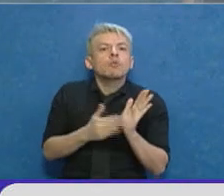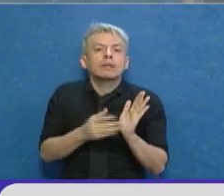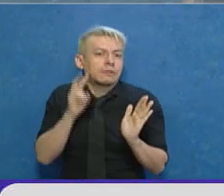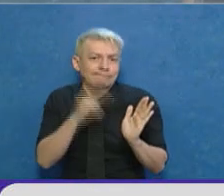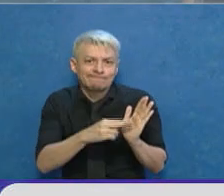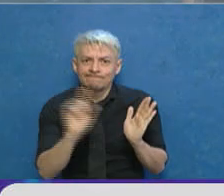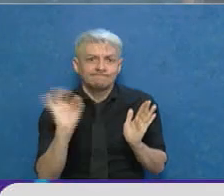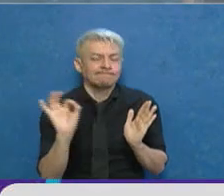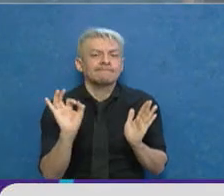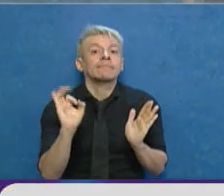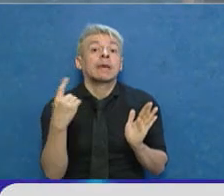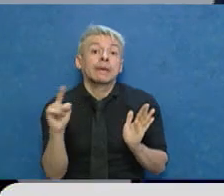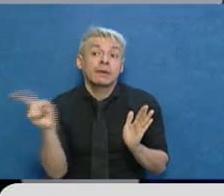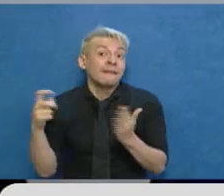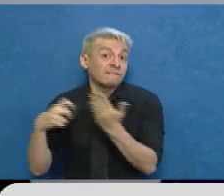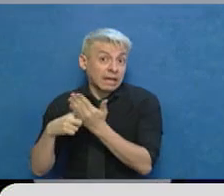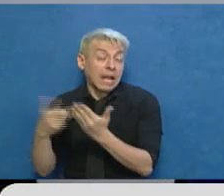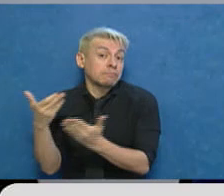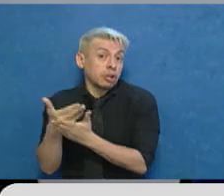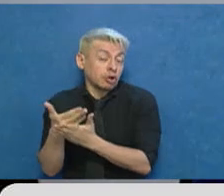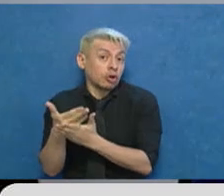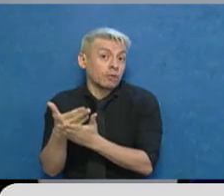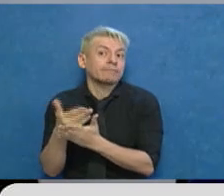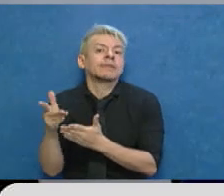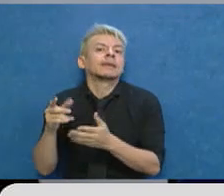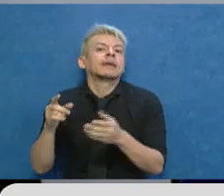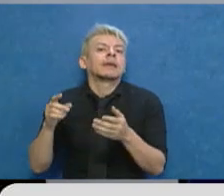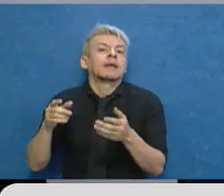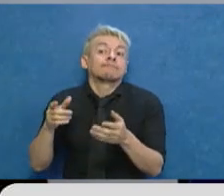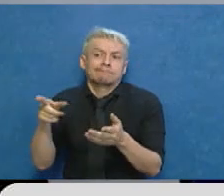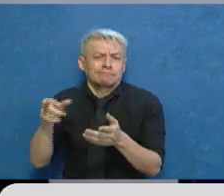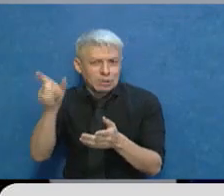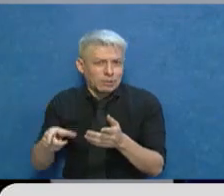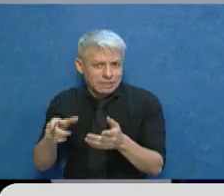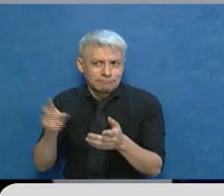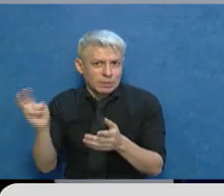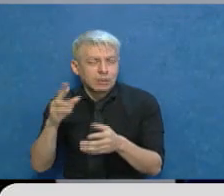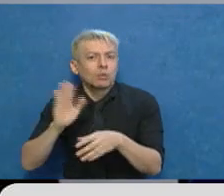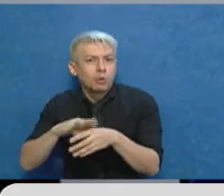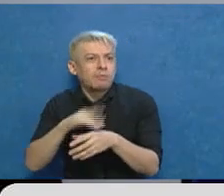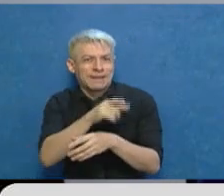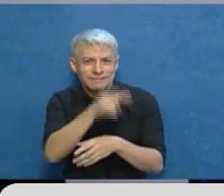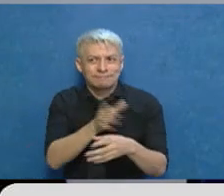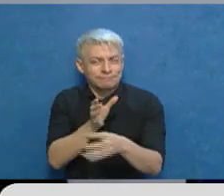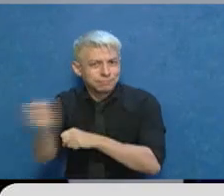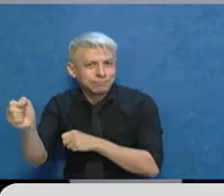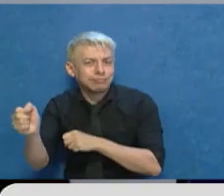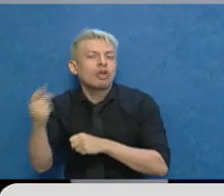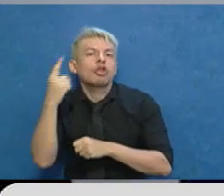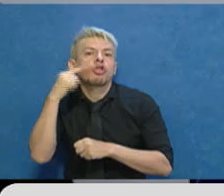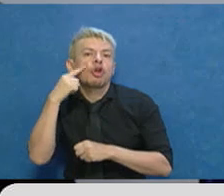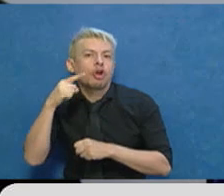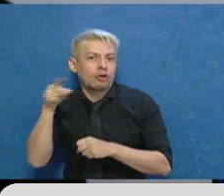pidió una condena por dolo eventual es porque estimó que era viable y que